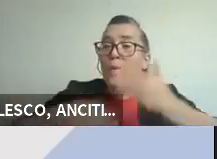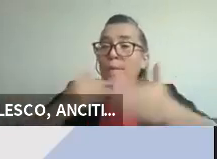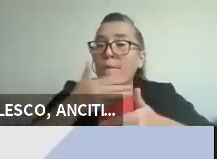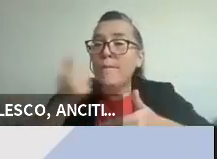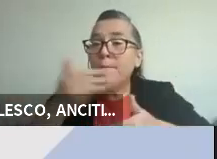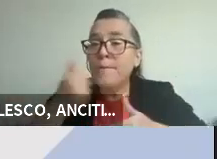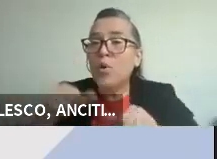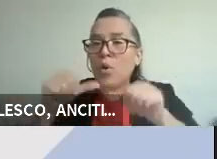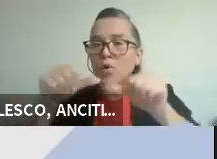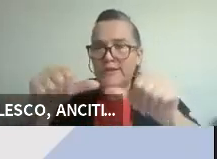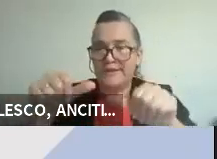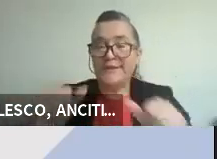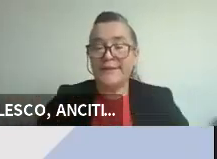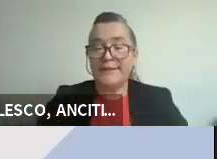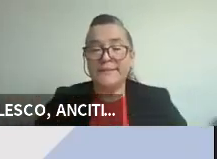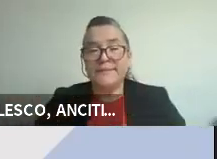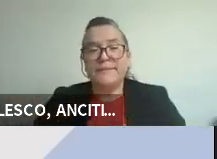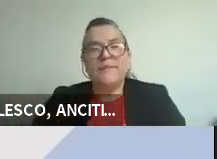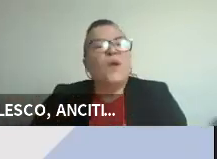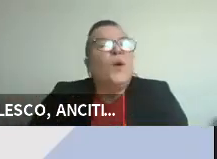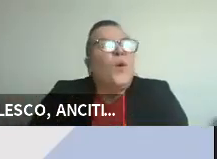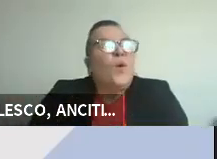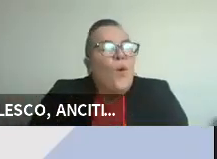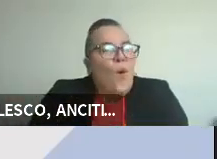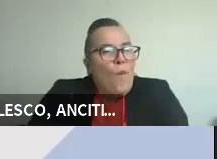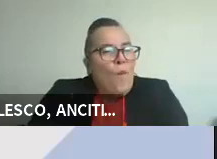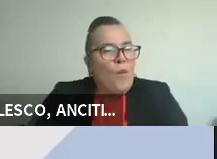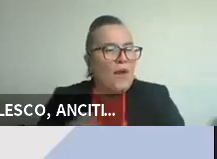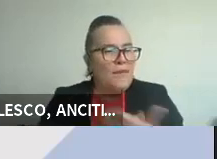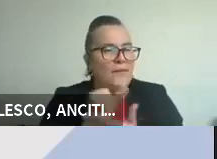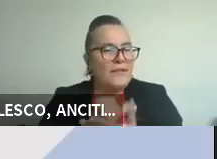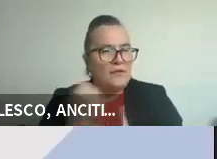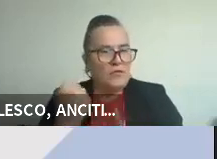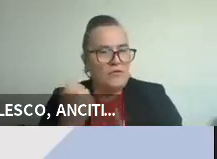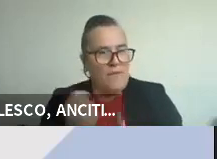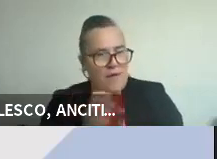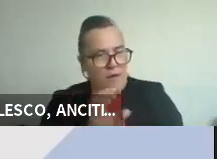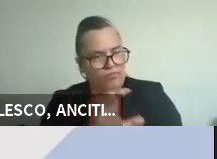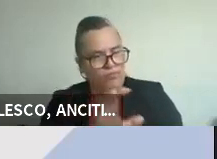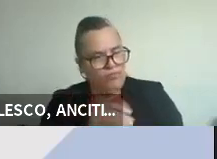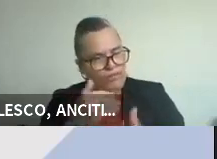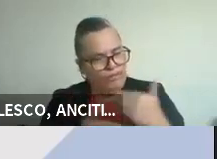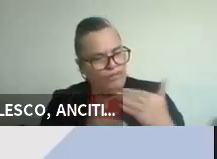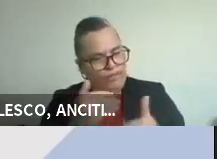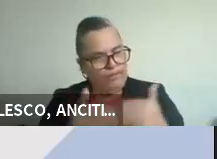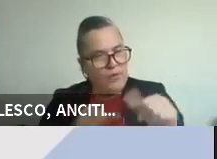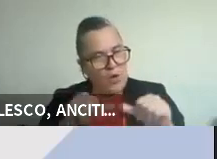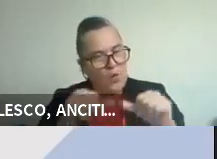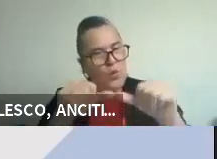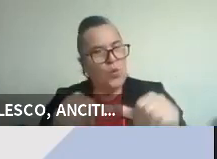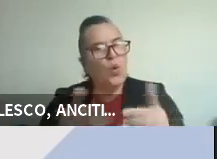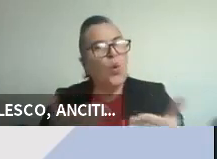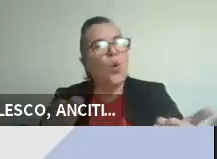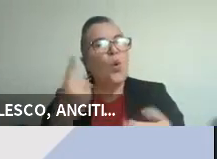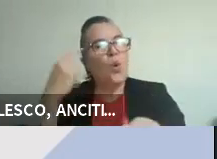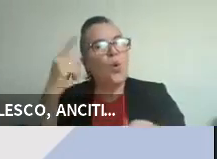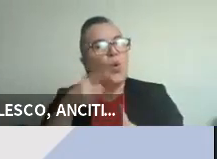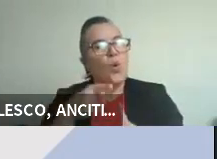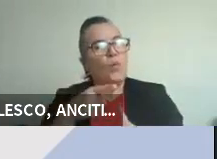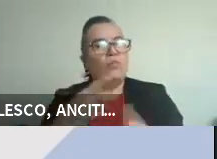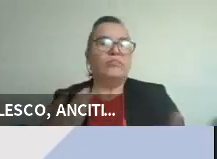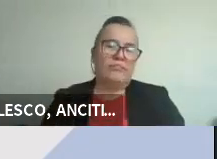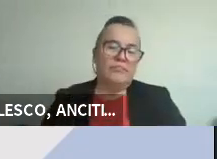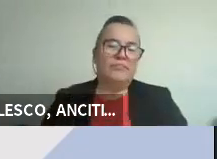continuo entonces cómo logramos que la investigación se vaya fortaleciendo paulatina y consistentemente y por